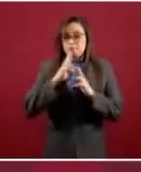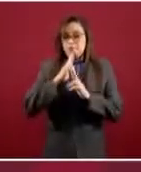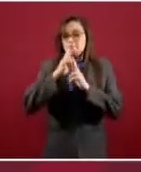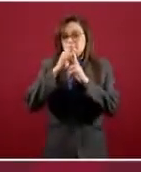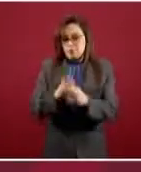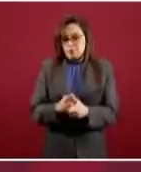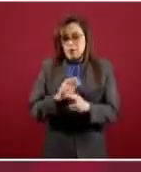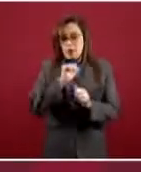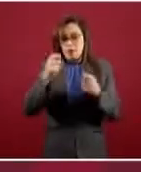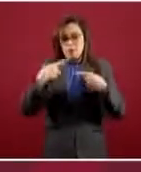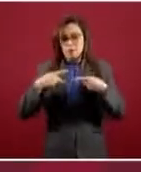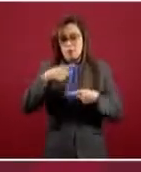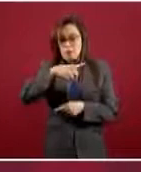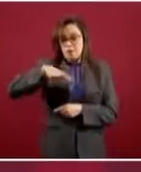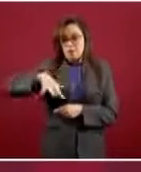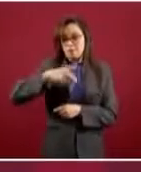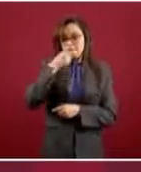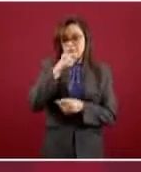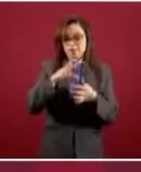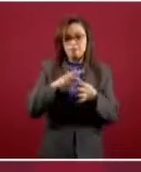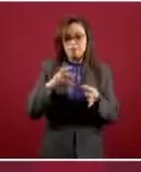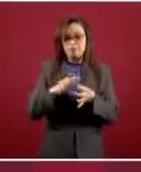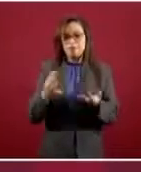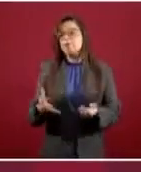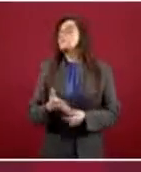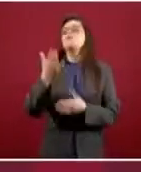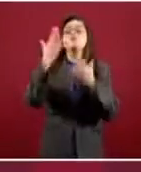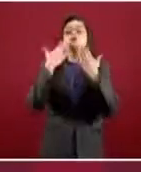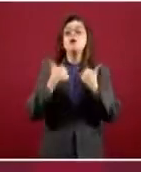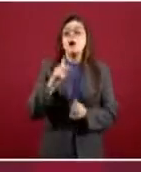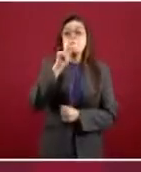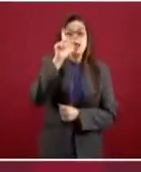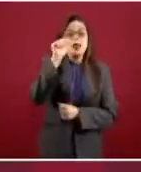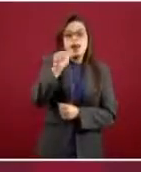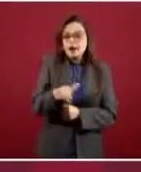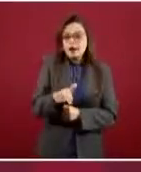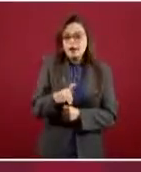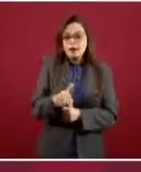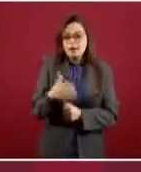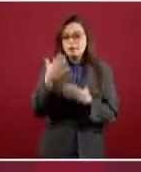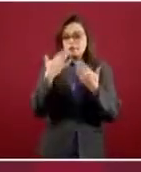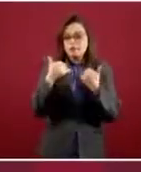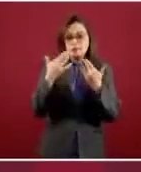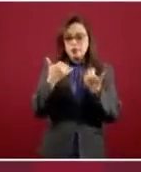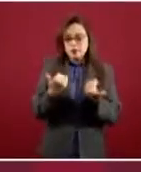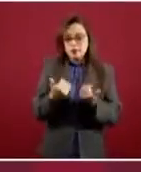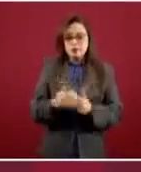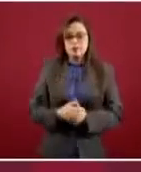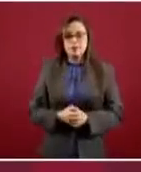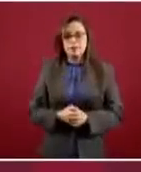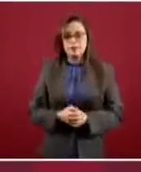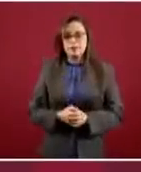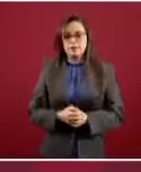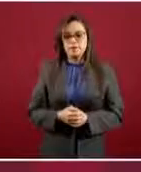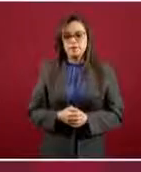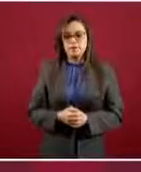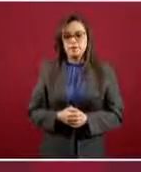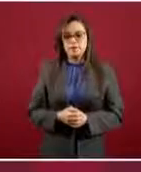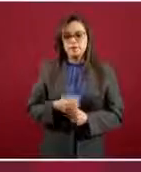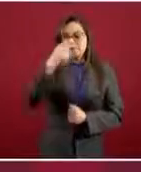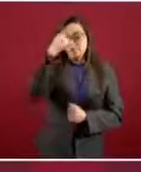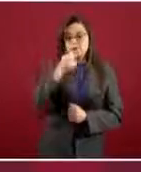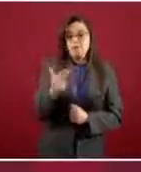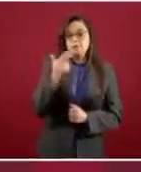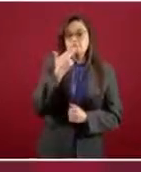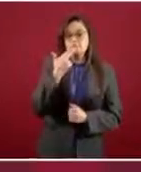usted menciona es: no existe ningún plan, porque no hay intención alguna de utilizar